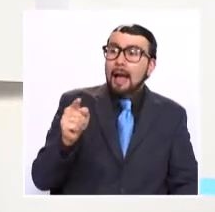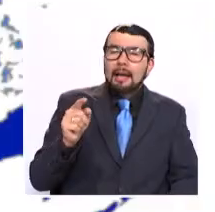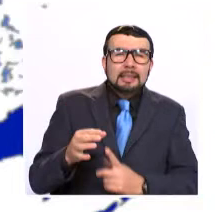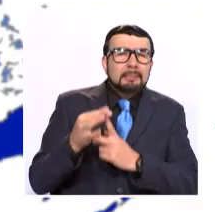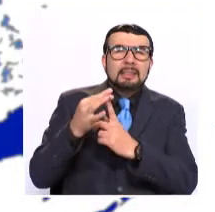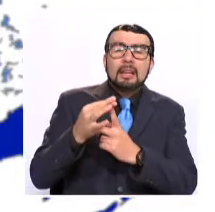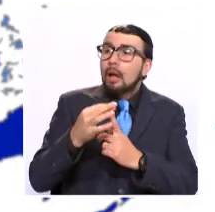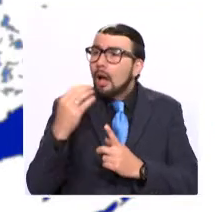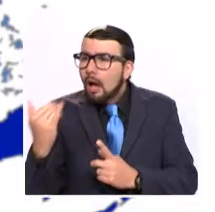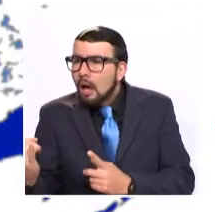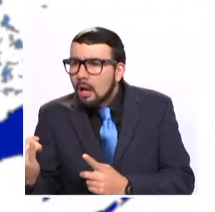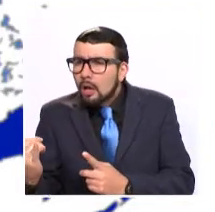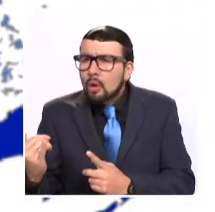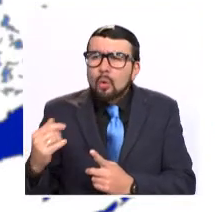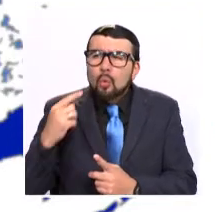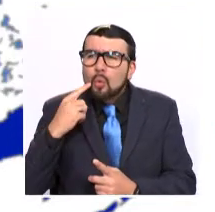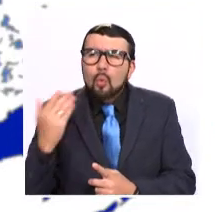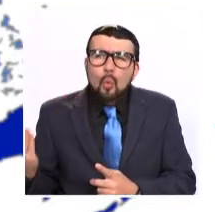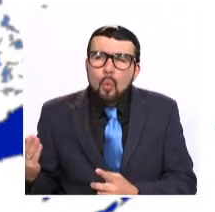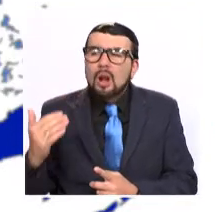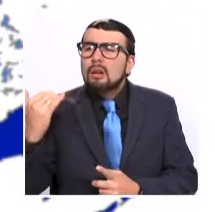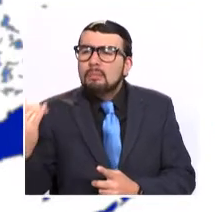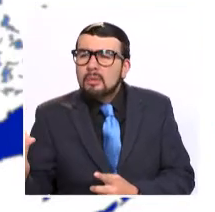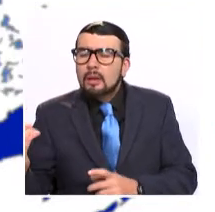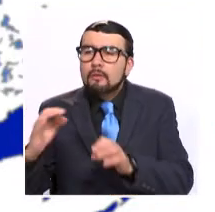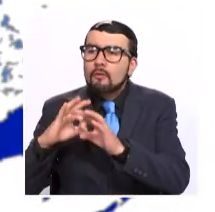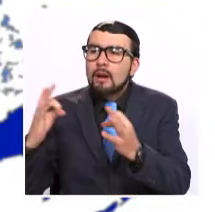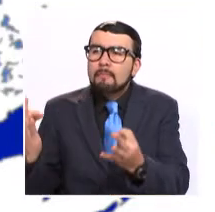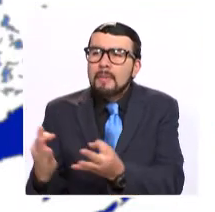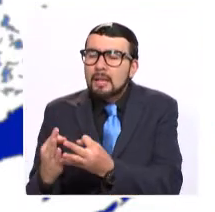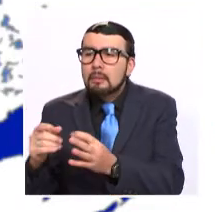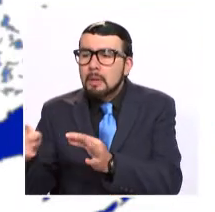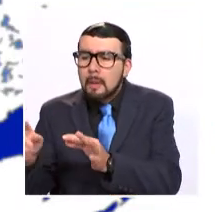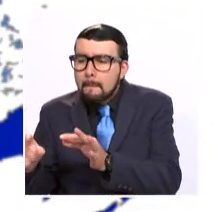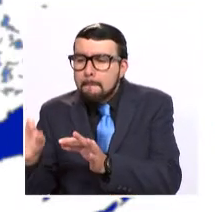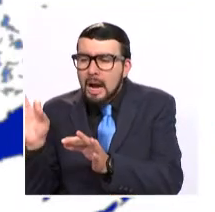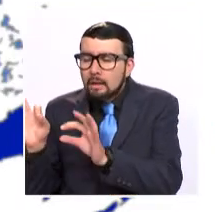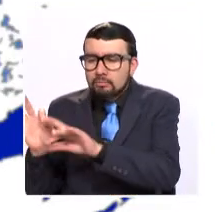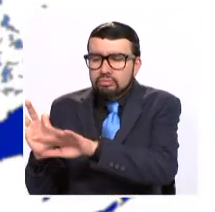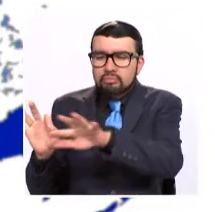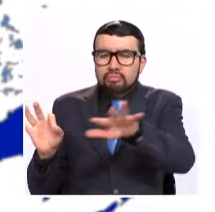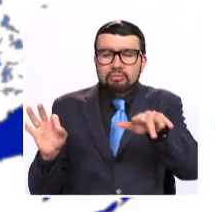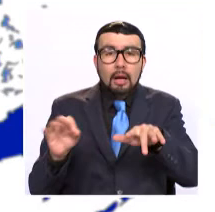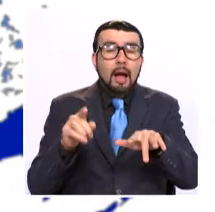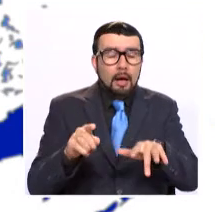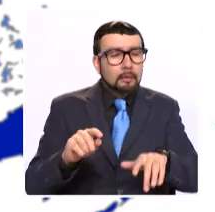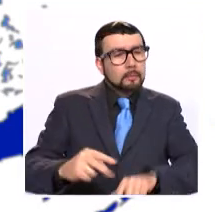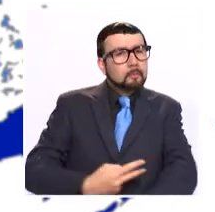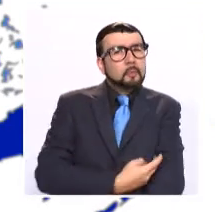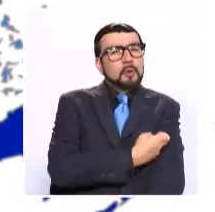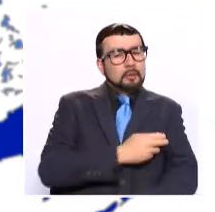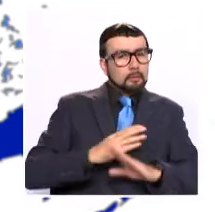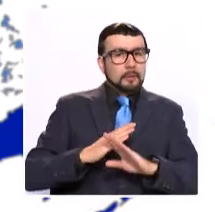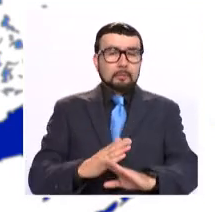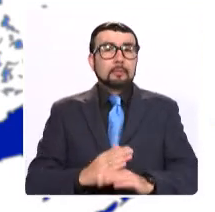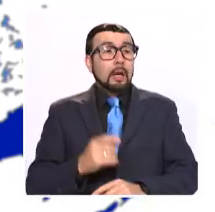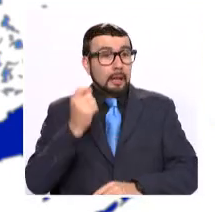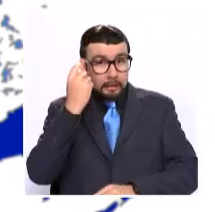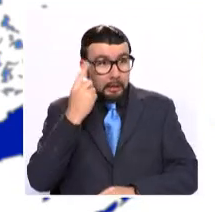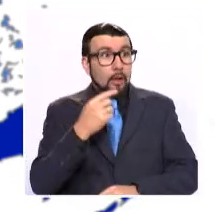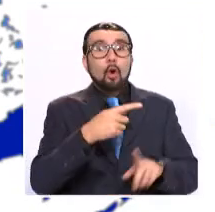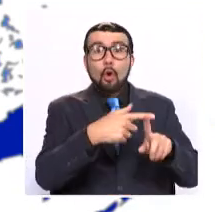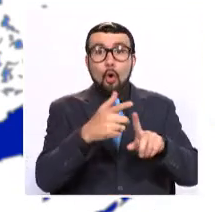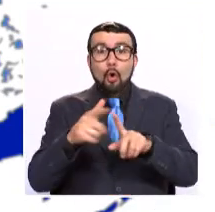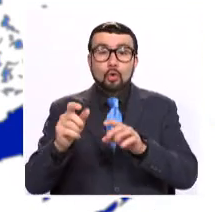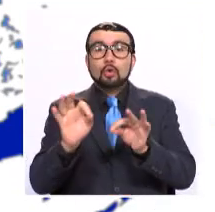enfermedad producida por el virus de la influenza de una familia de la influenza. Entonces, es importante entender que hay otros virus que también puede causar